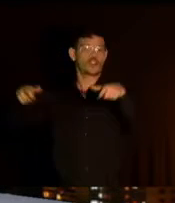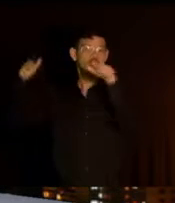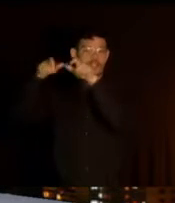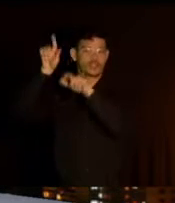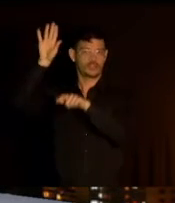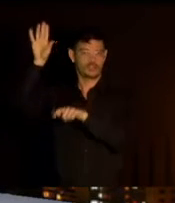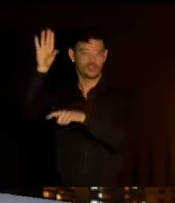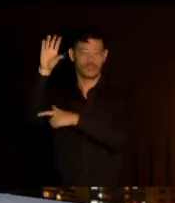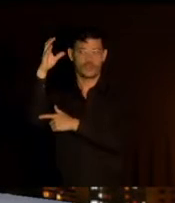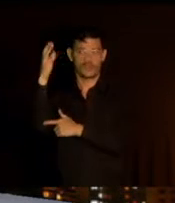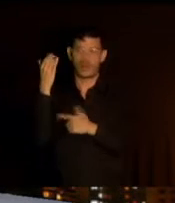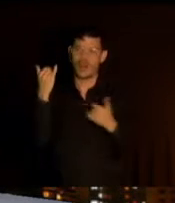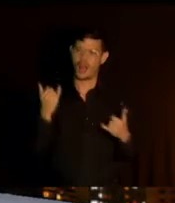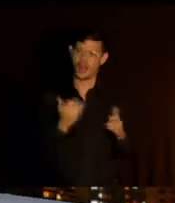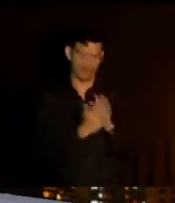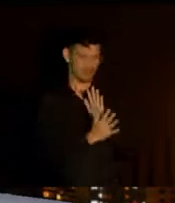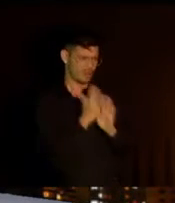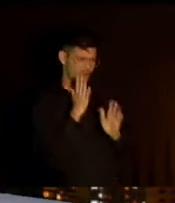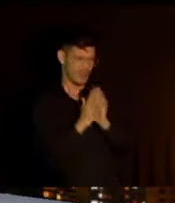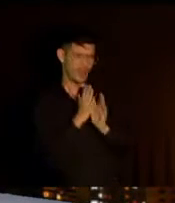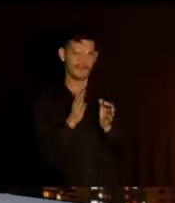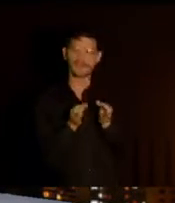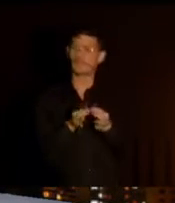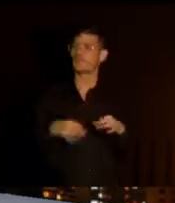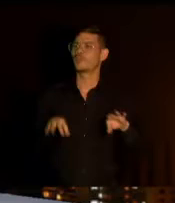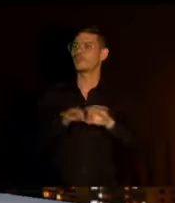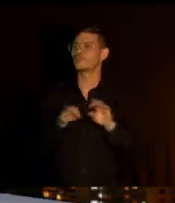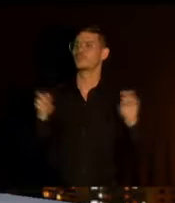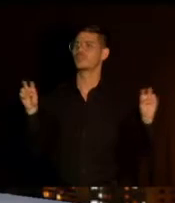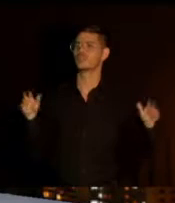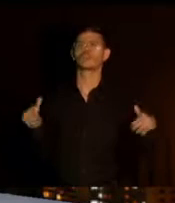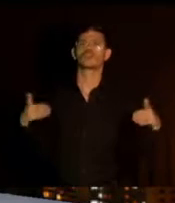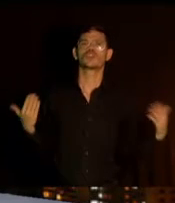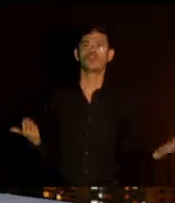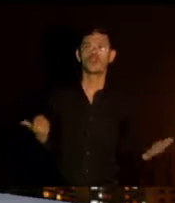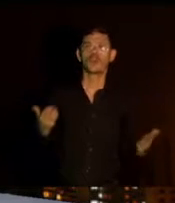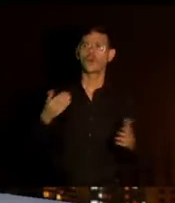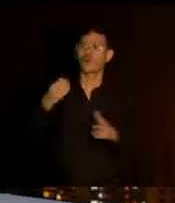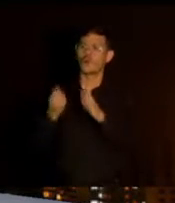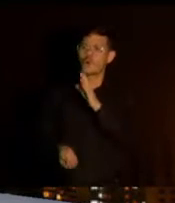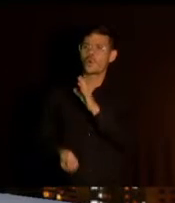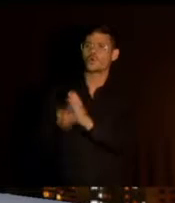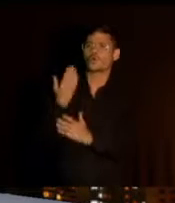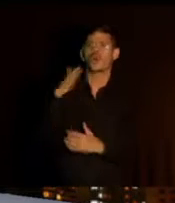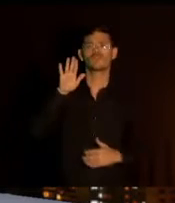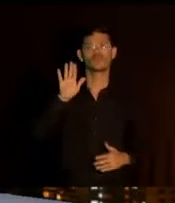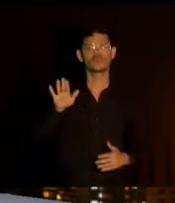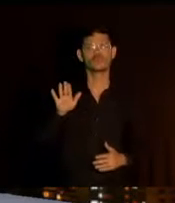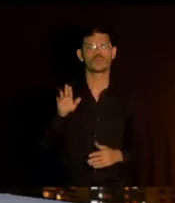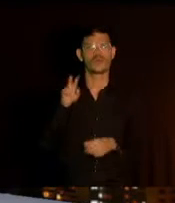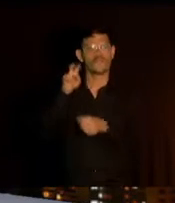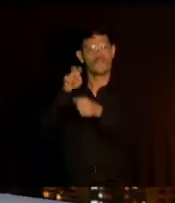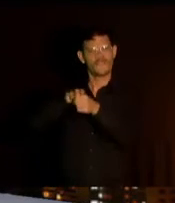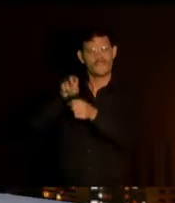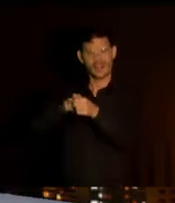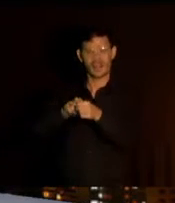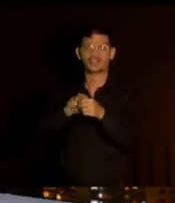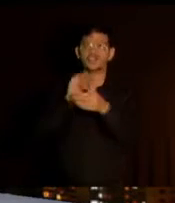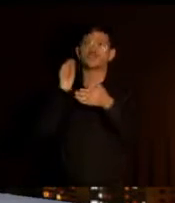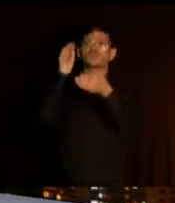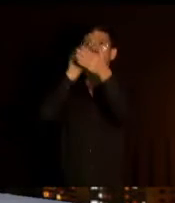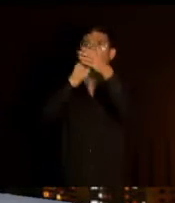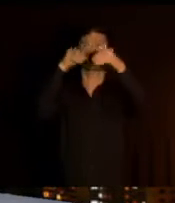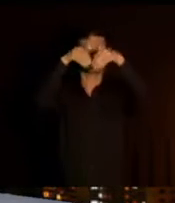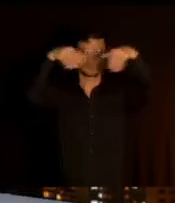todavía unos datos muy importantes sobre cómo quedarían conformadas esas nuevas federaciones dentro de esta nueva